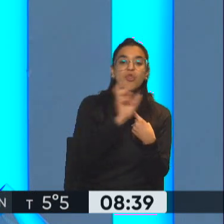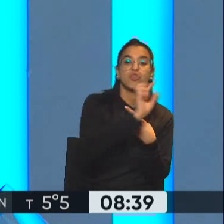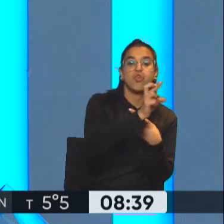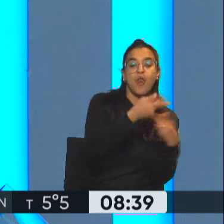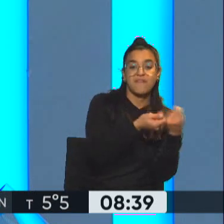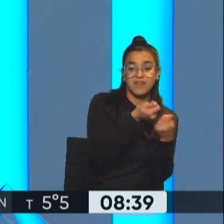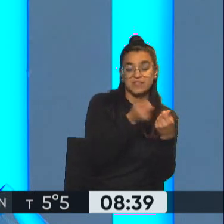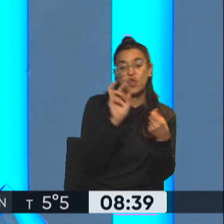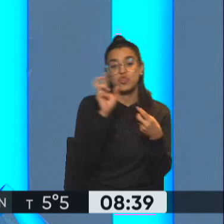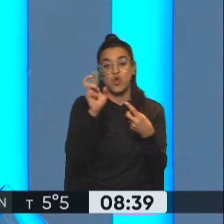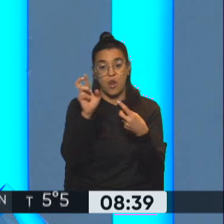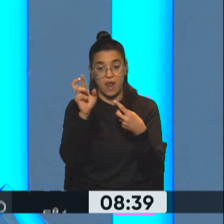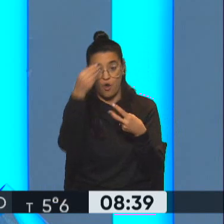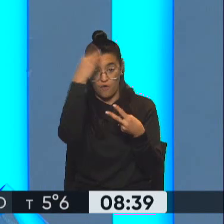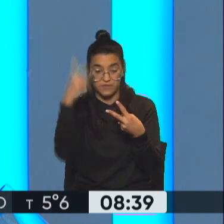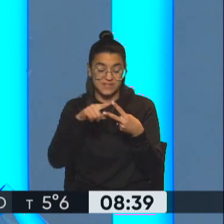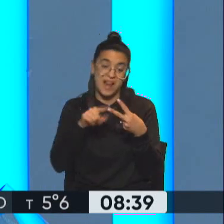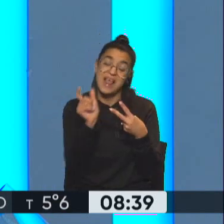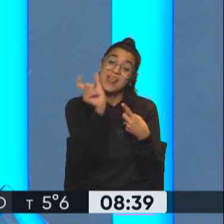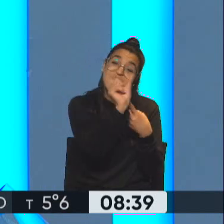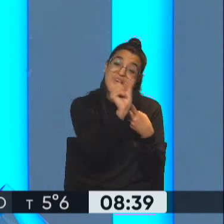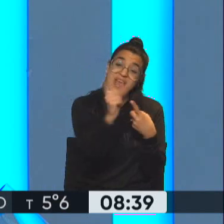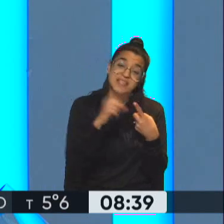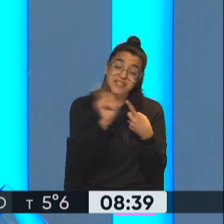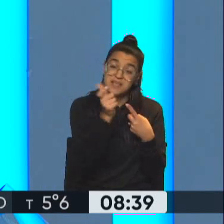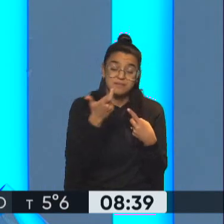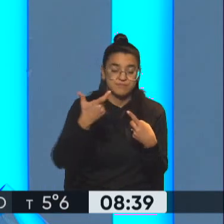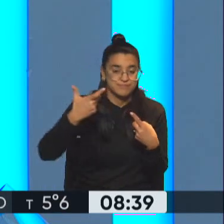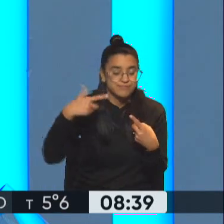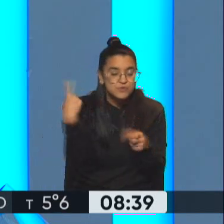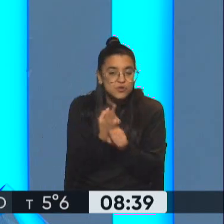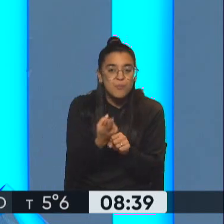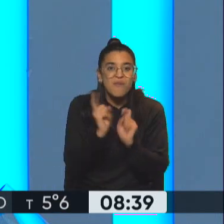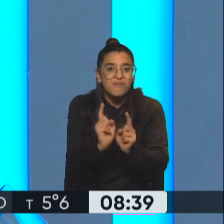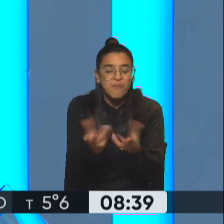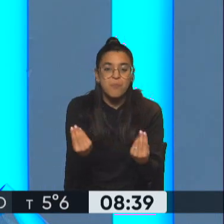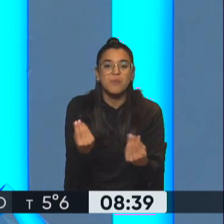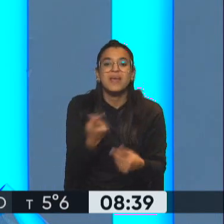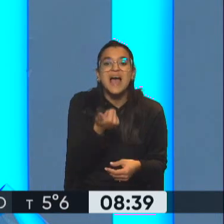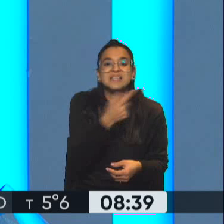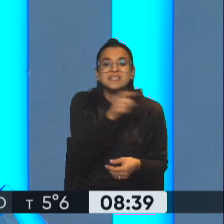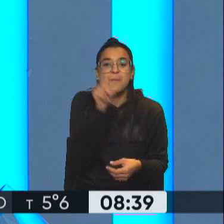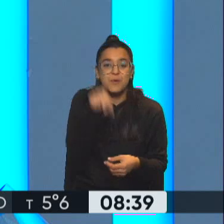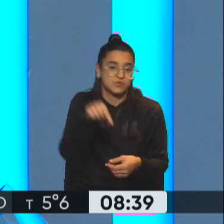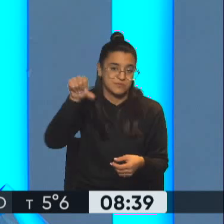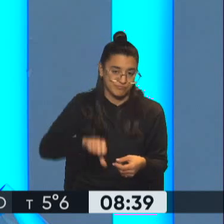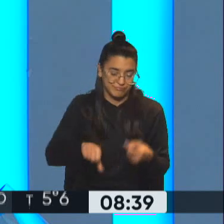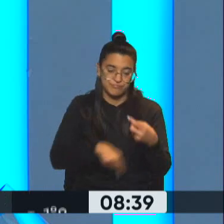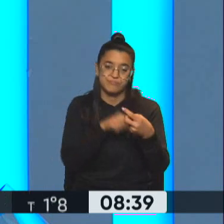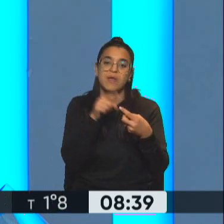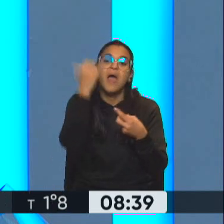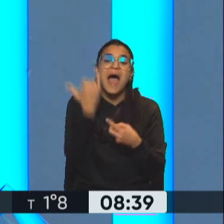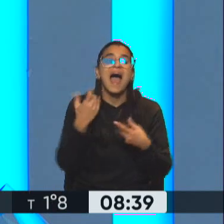dólares financieros y el dólar oficial prácticamente insostenible porque era cercana al 100%. Hay